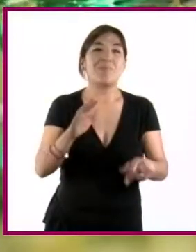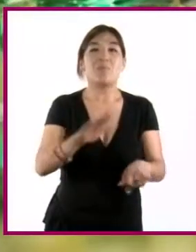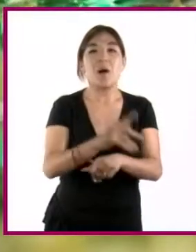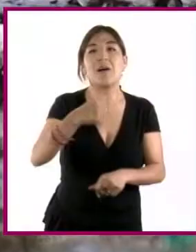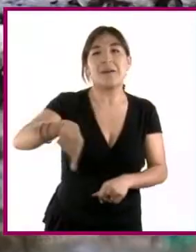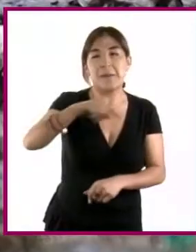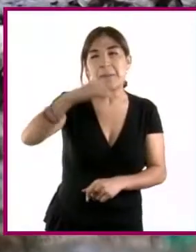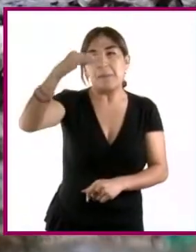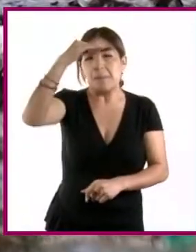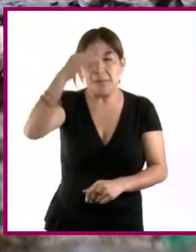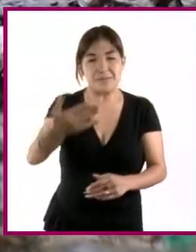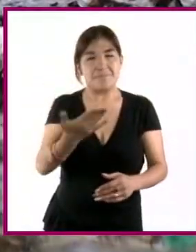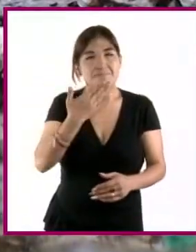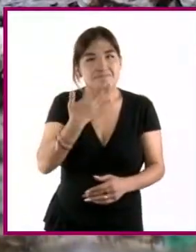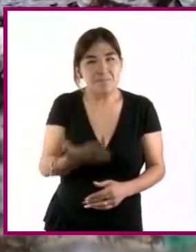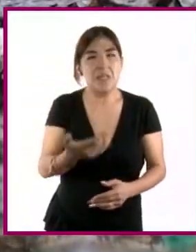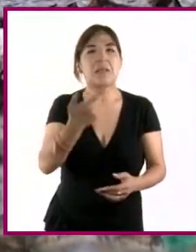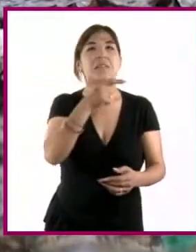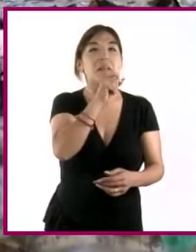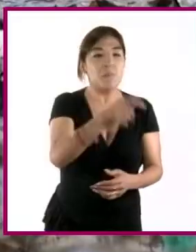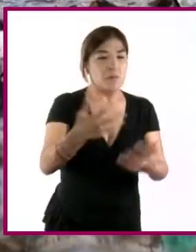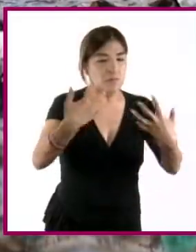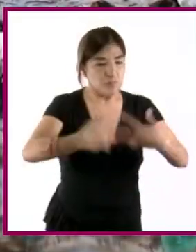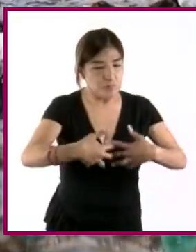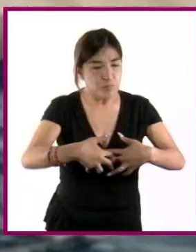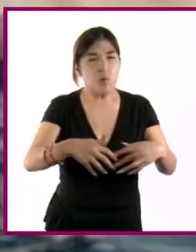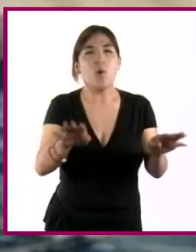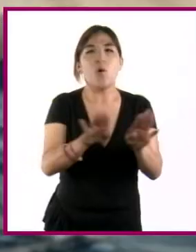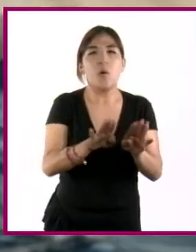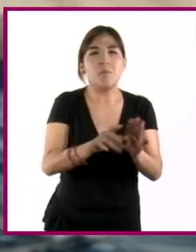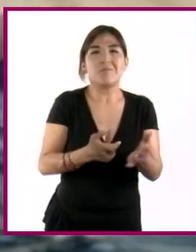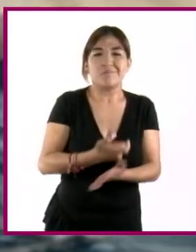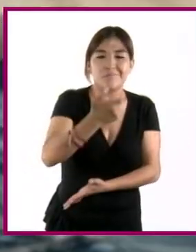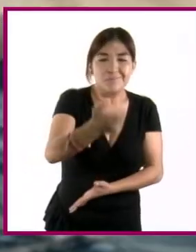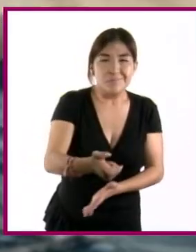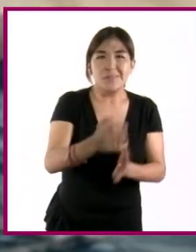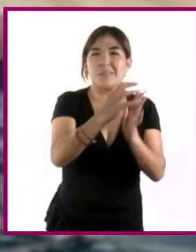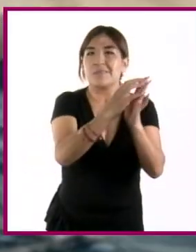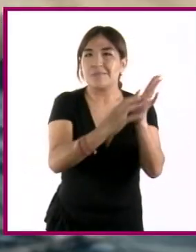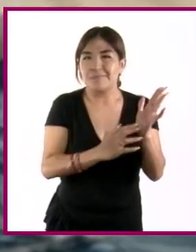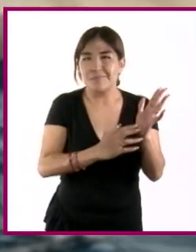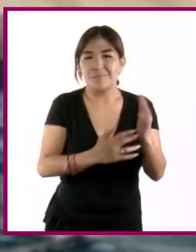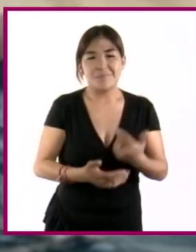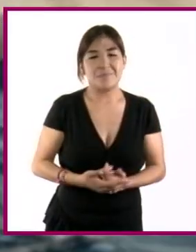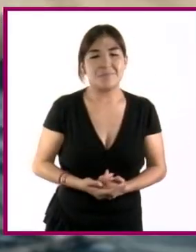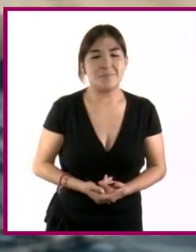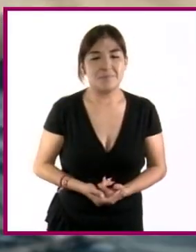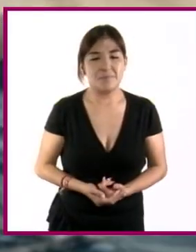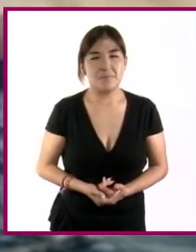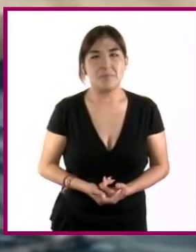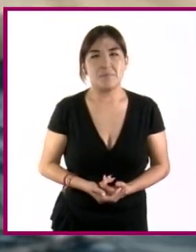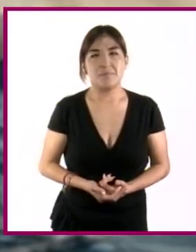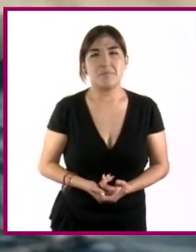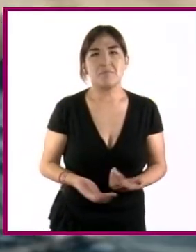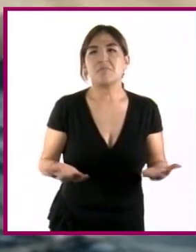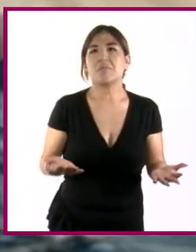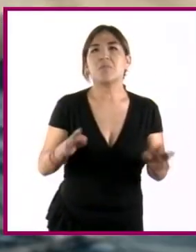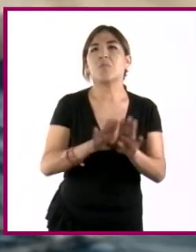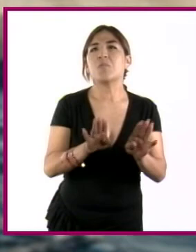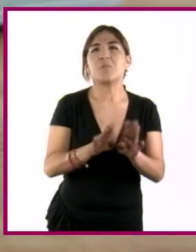conciencia pública y a los costos del proceso de reciclaje. Entonces, ¿qué hacer con los residuos